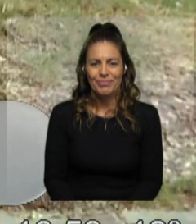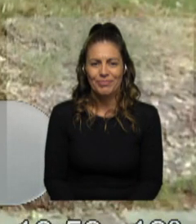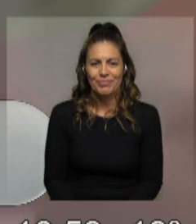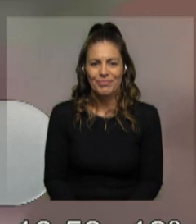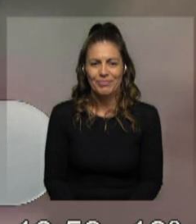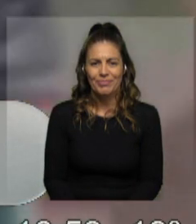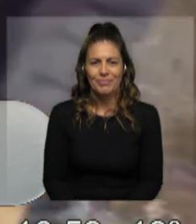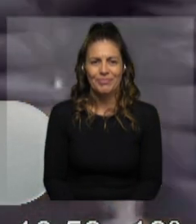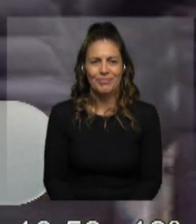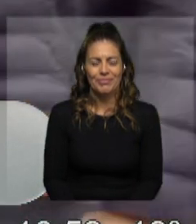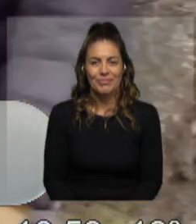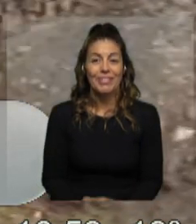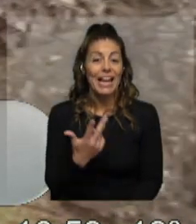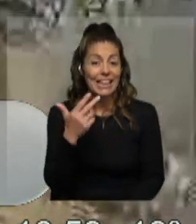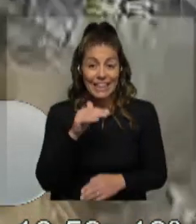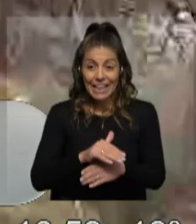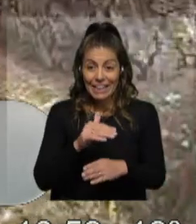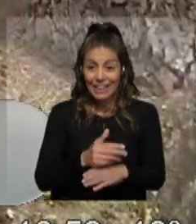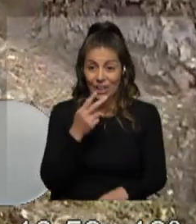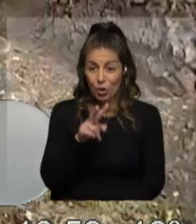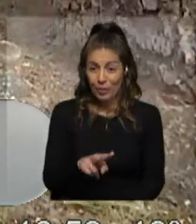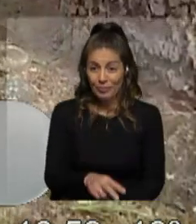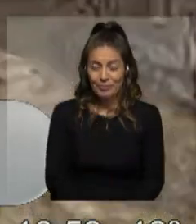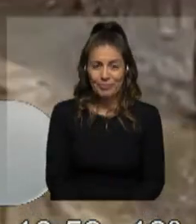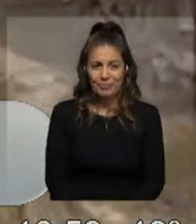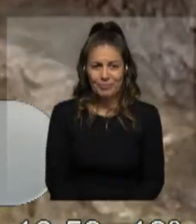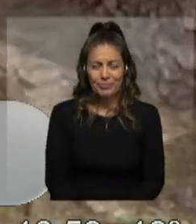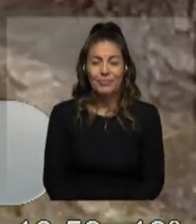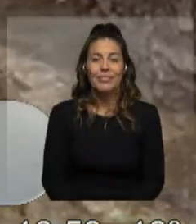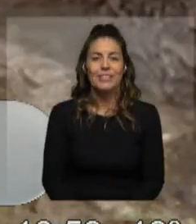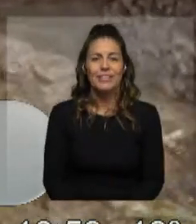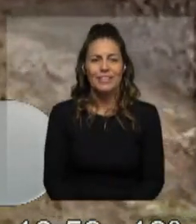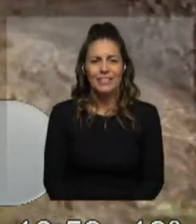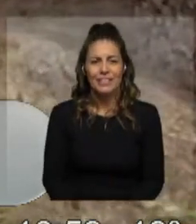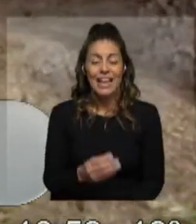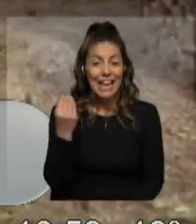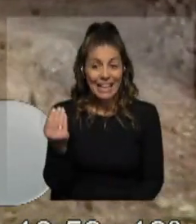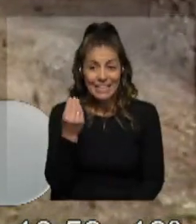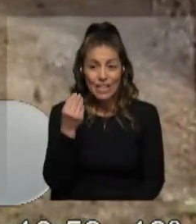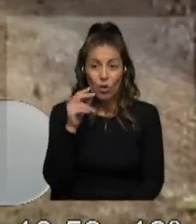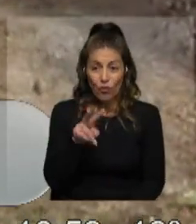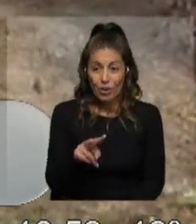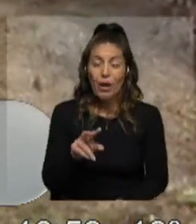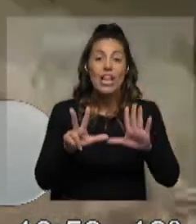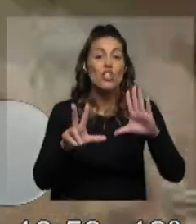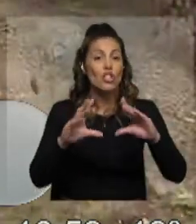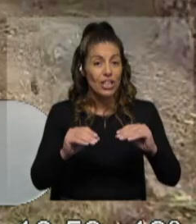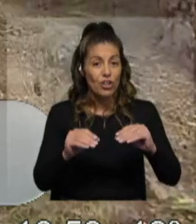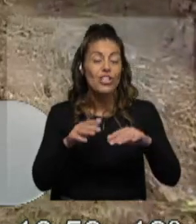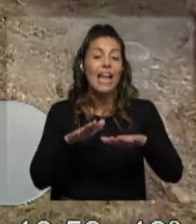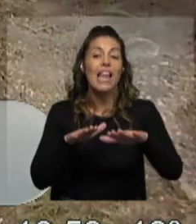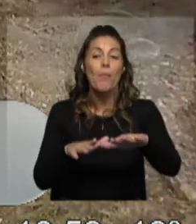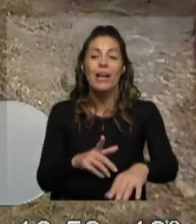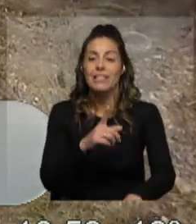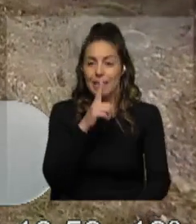Bueno, vamos arriba. A las 3 de la tarde. Ya nos sabemos vemos quién tarde. Es. A las 20. El sábado nos vemos a las 20. El sábado nos vemos a las 20. La marcha del silencio.